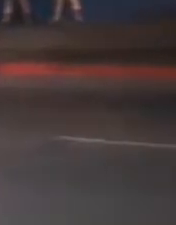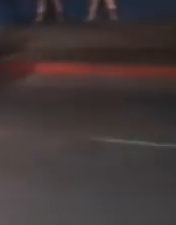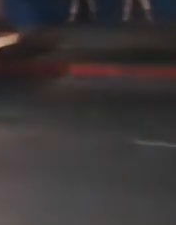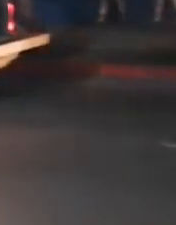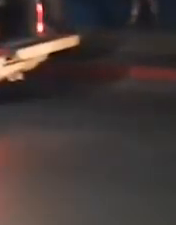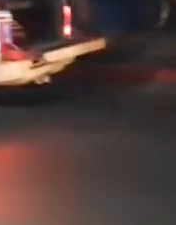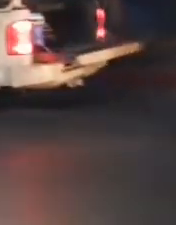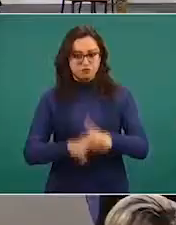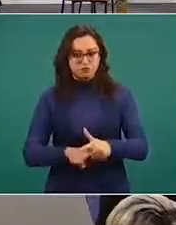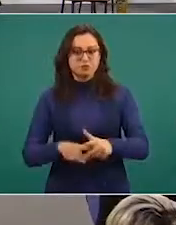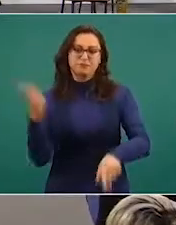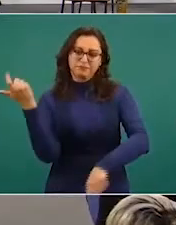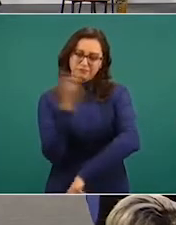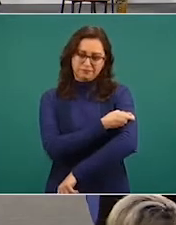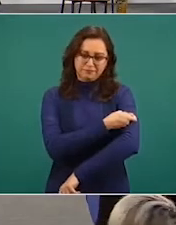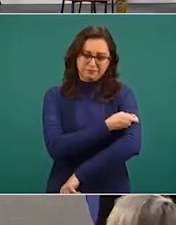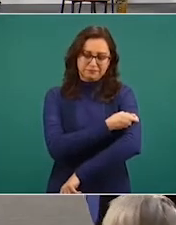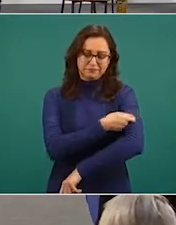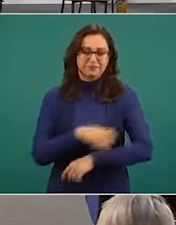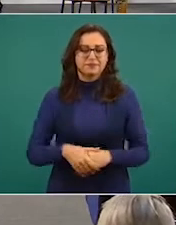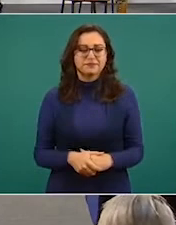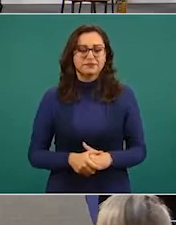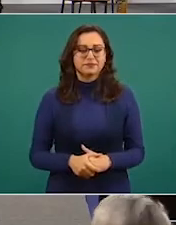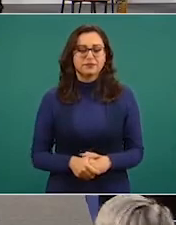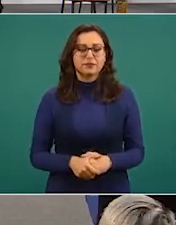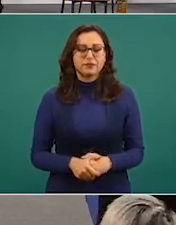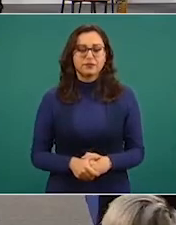iniciar con esa primera vacuna.